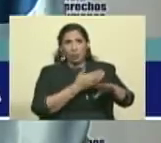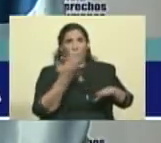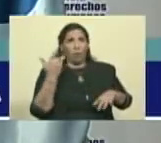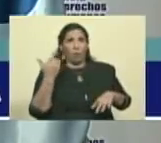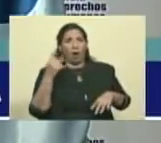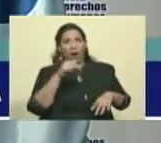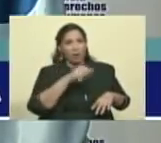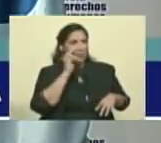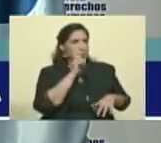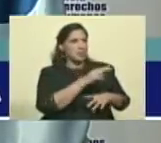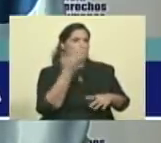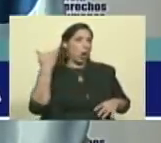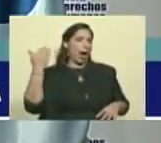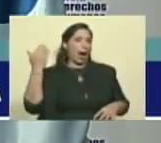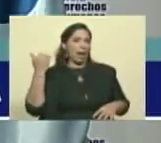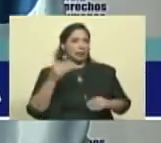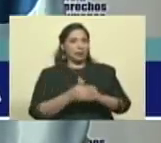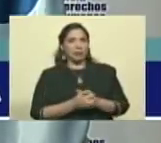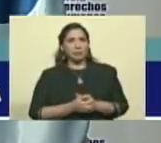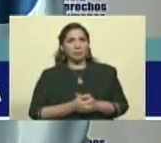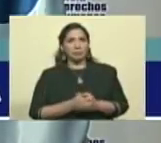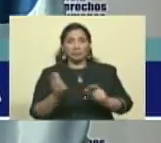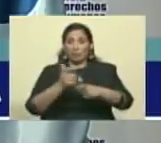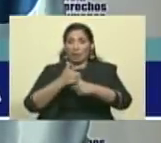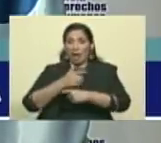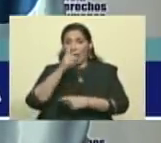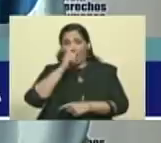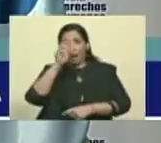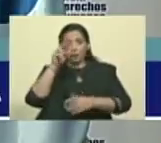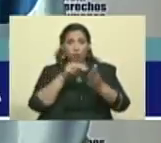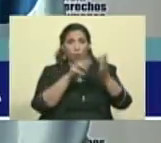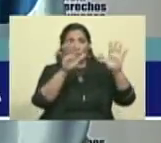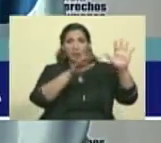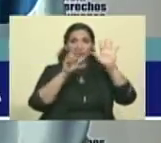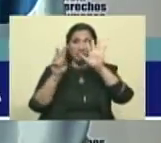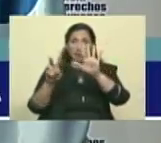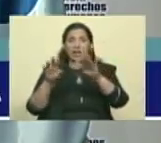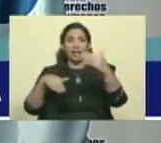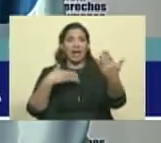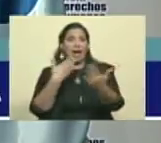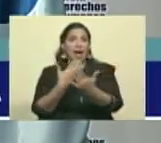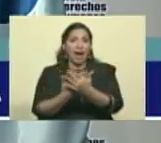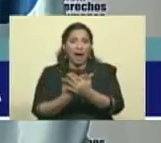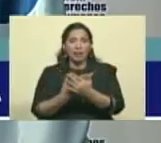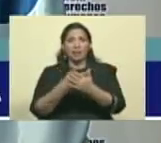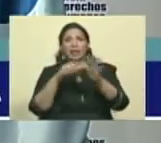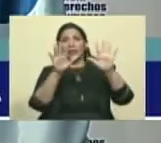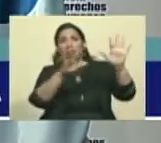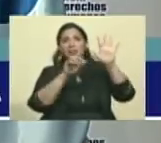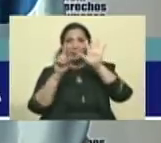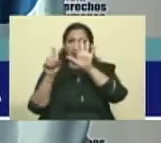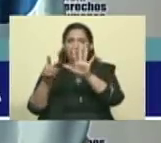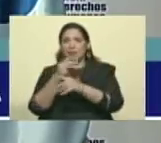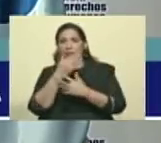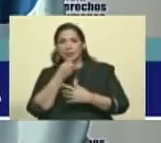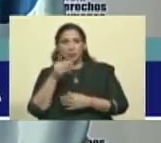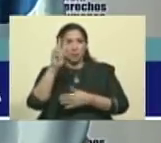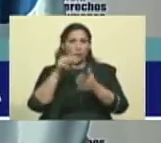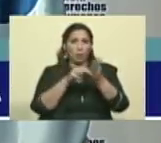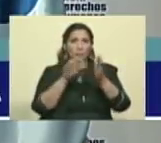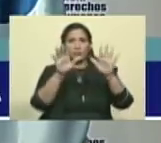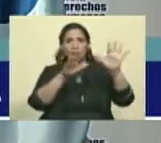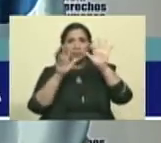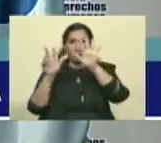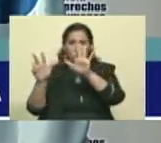hemos dicho. Desde agosto del 2017 hasta el 16 de diciembre del 2018 han ingresado